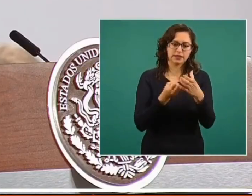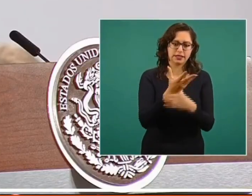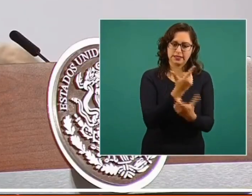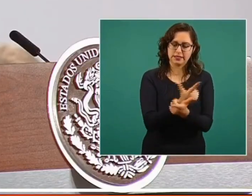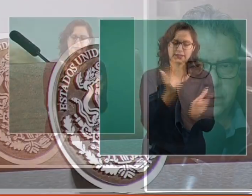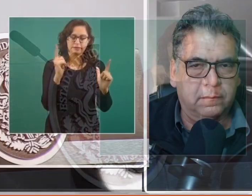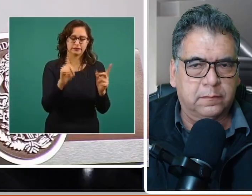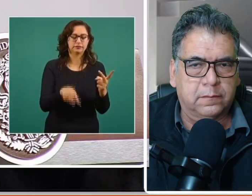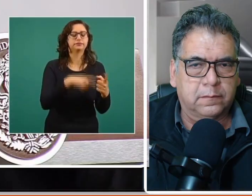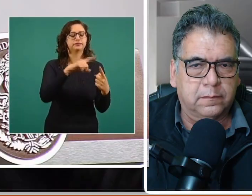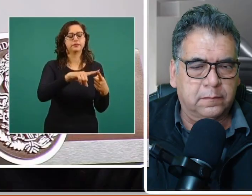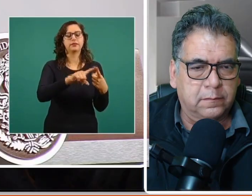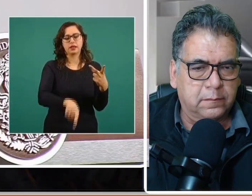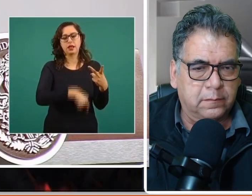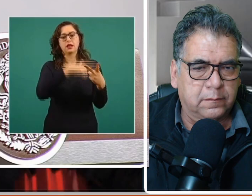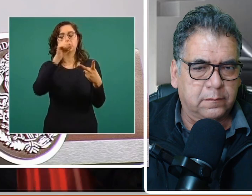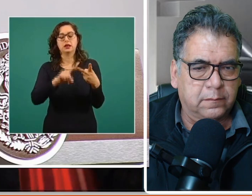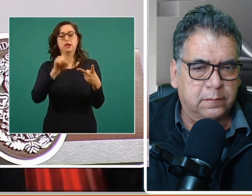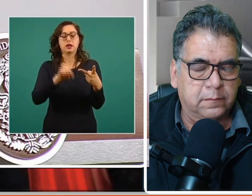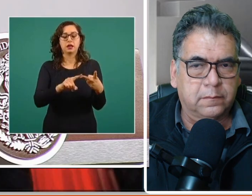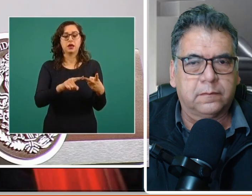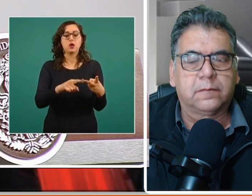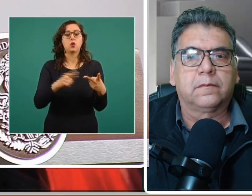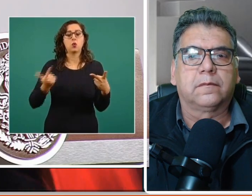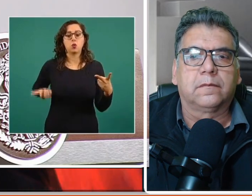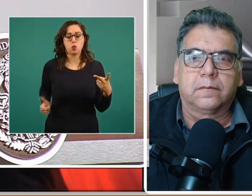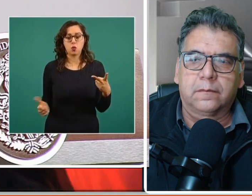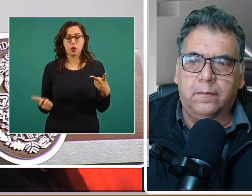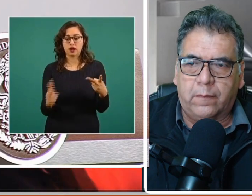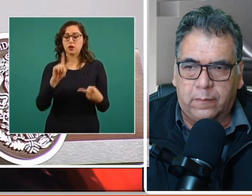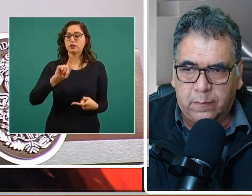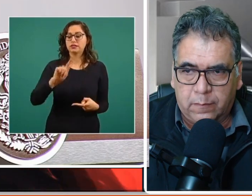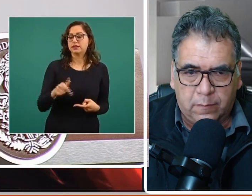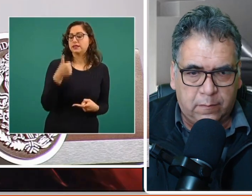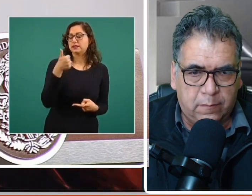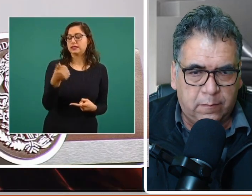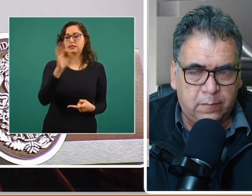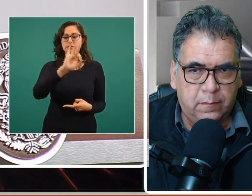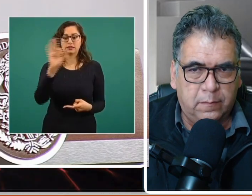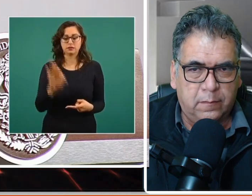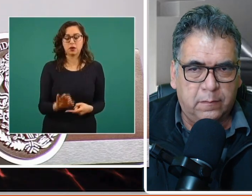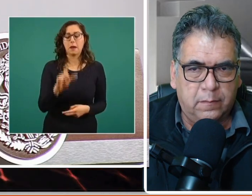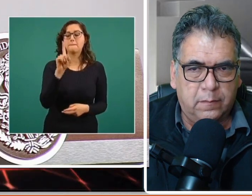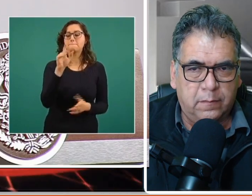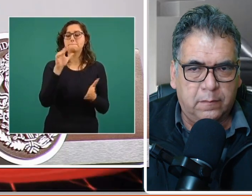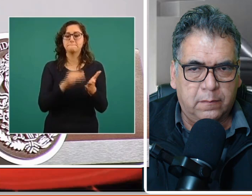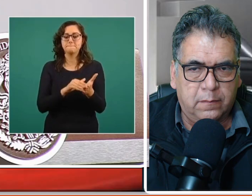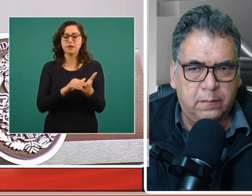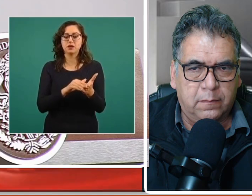de Guanajuato está ocupado a un 76% con